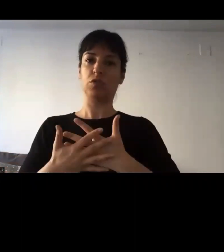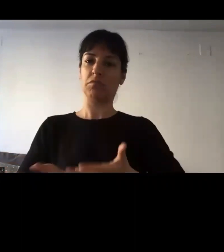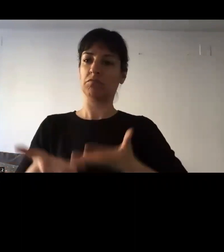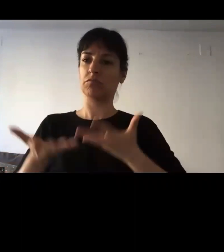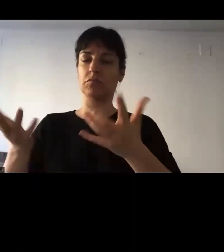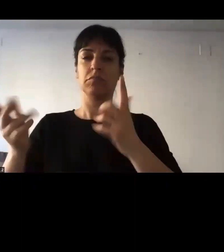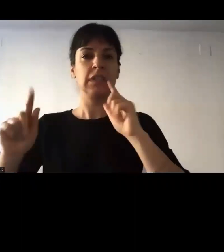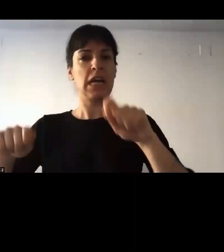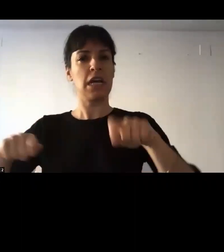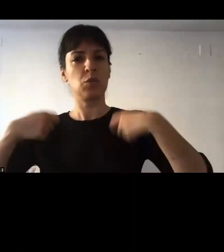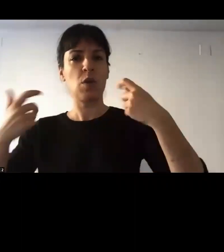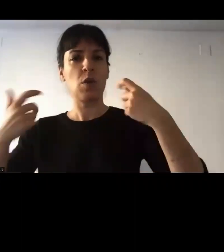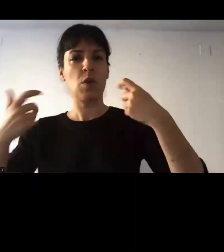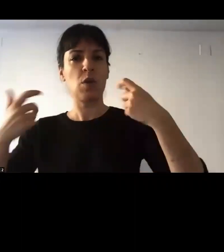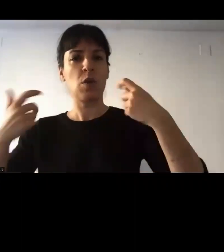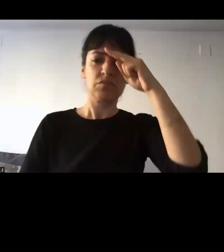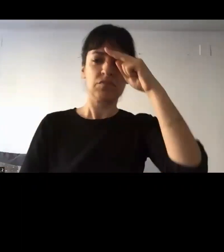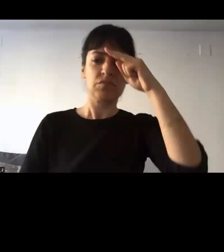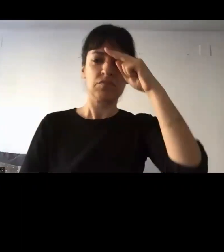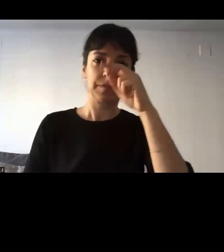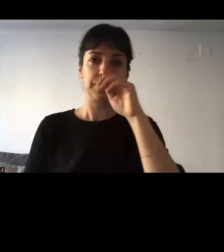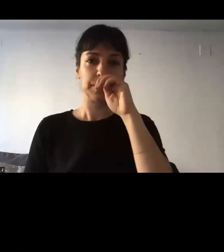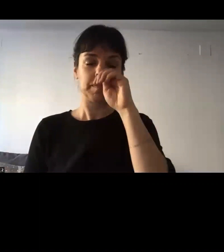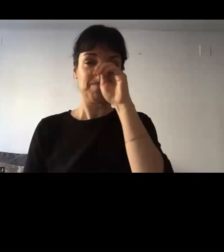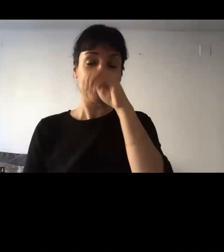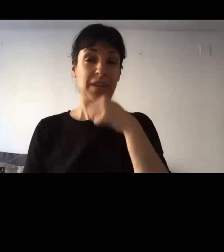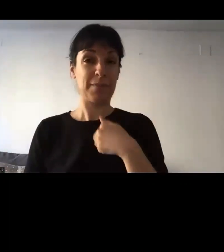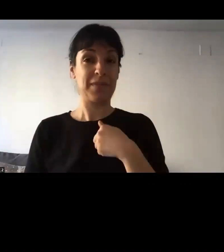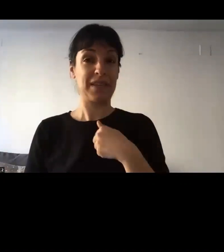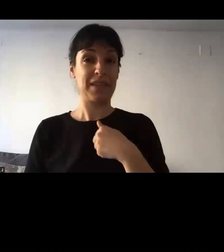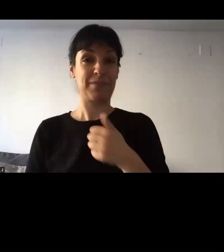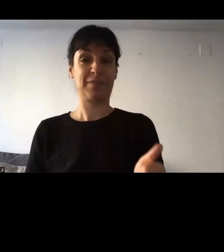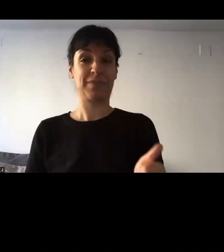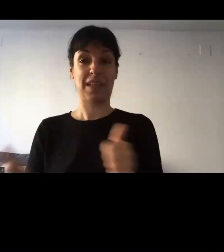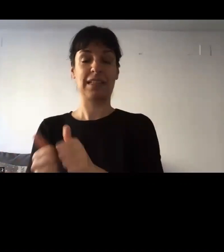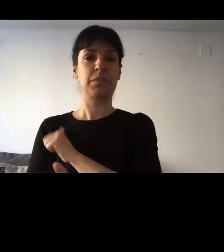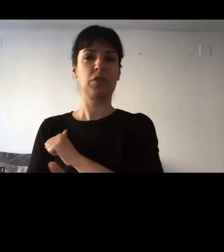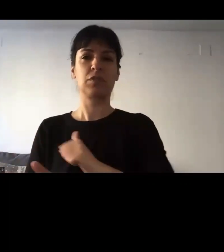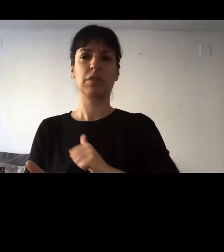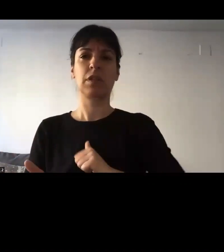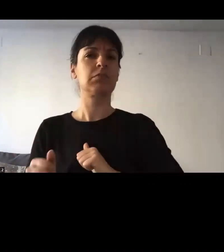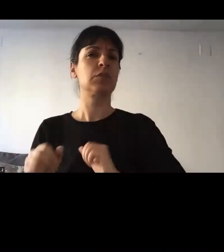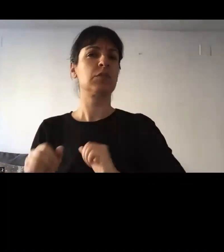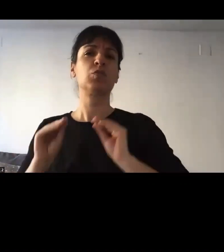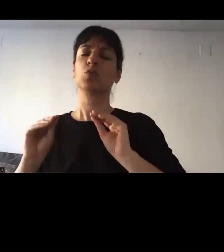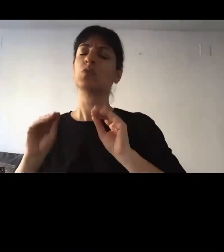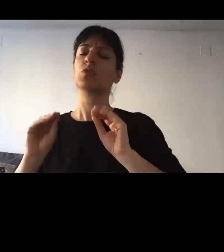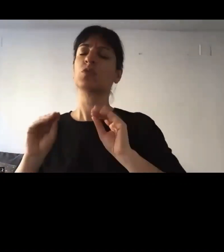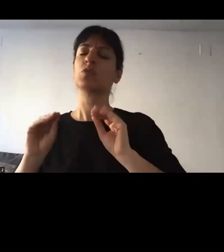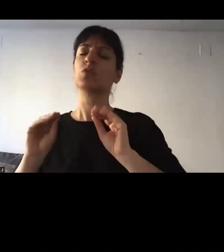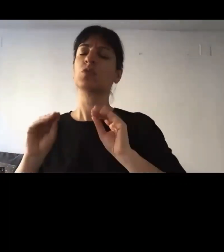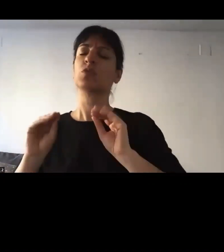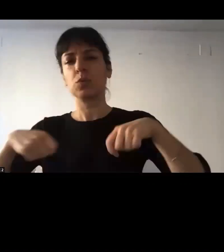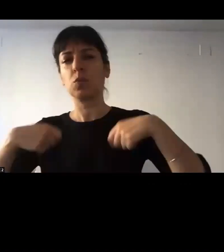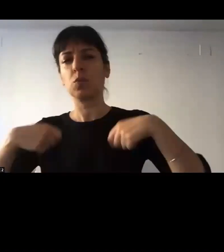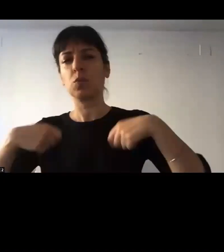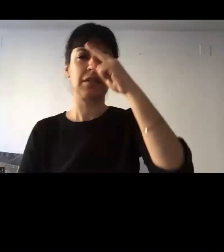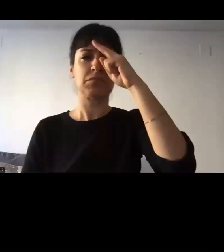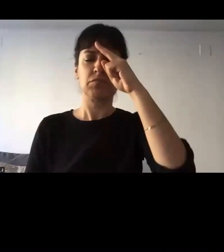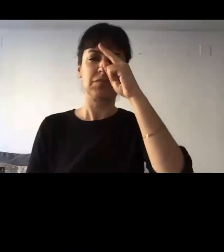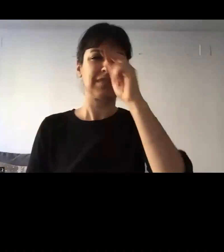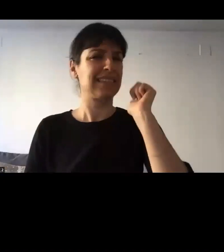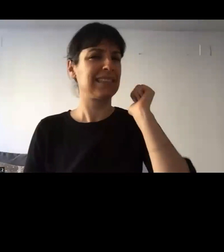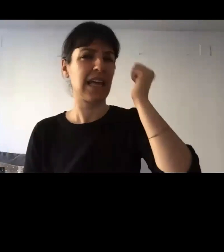y respetuosa, porque a mí mis asistentes siempre han sido muy naturales y muy respetuosos conmigo, creo que podéis vivir